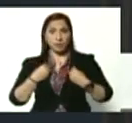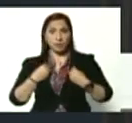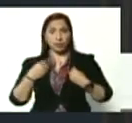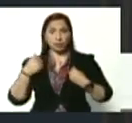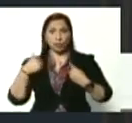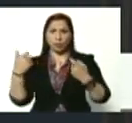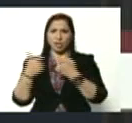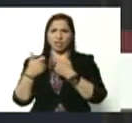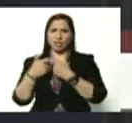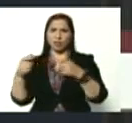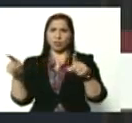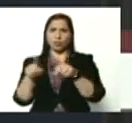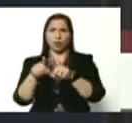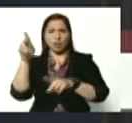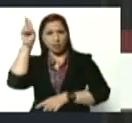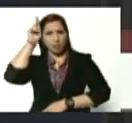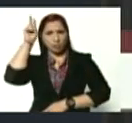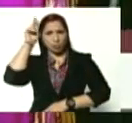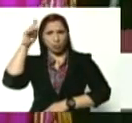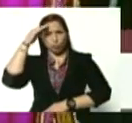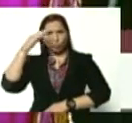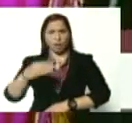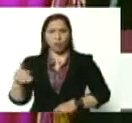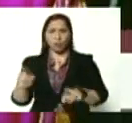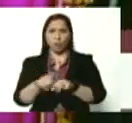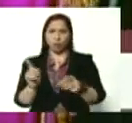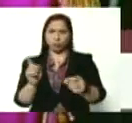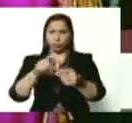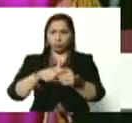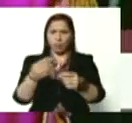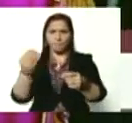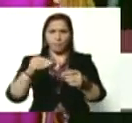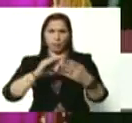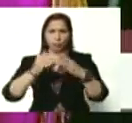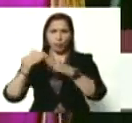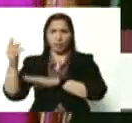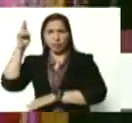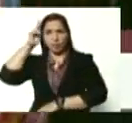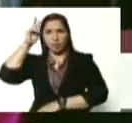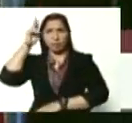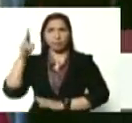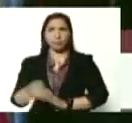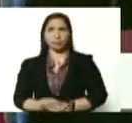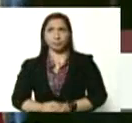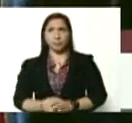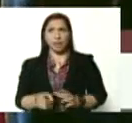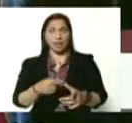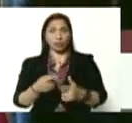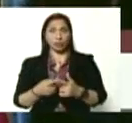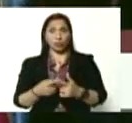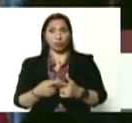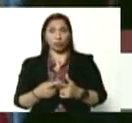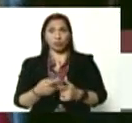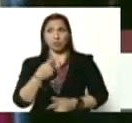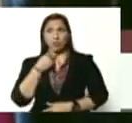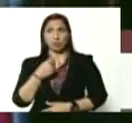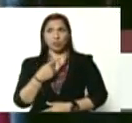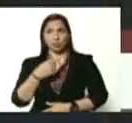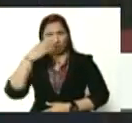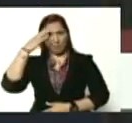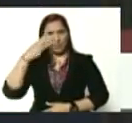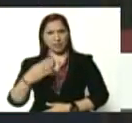guerrero de ellos un soldado un 1 más ahí en esa batalla y de repente uno de ellos dijo el capitán está